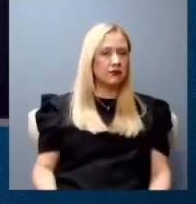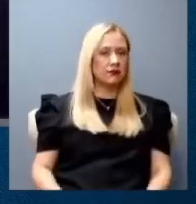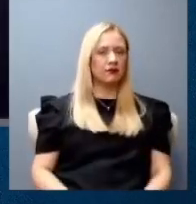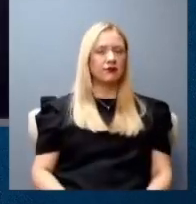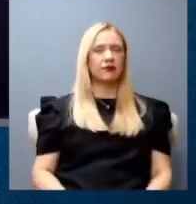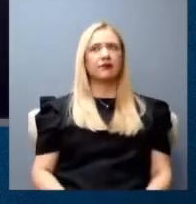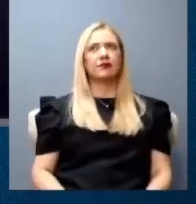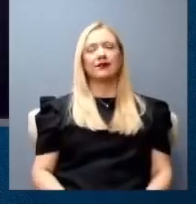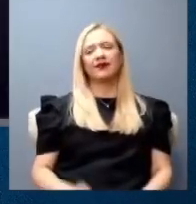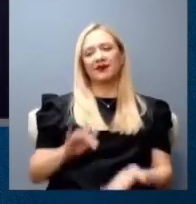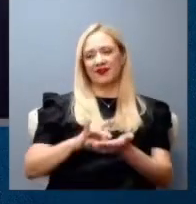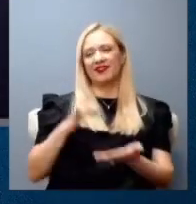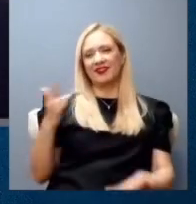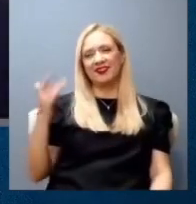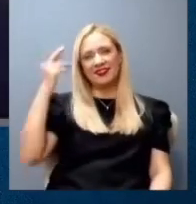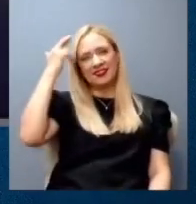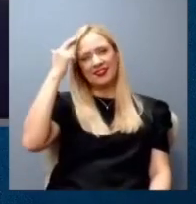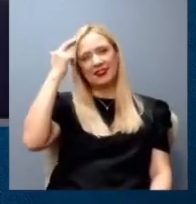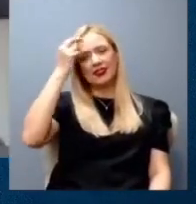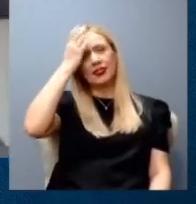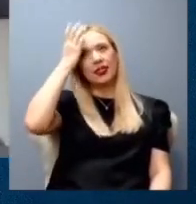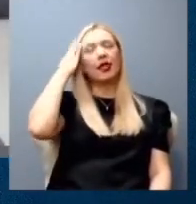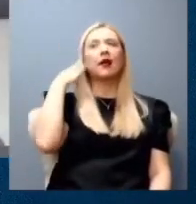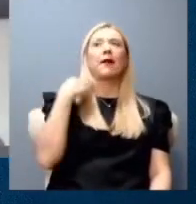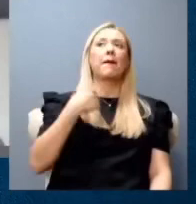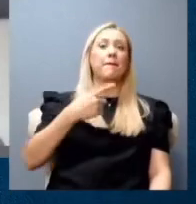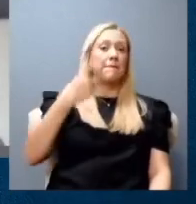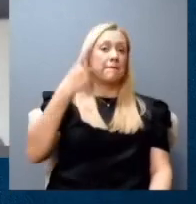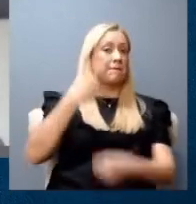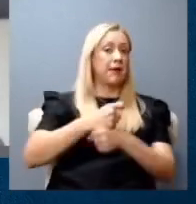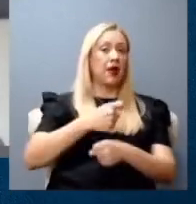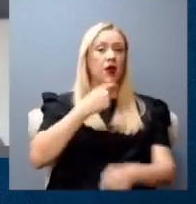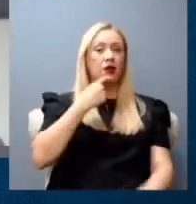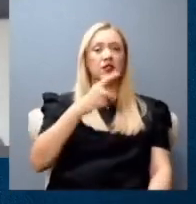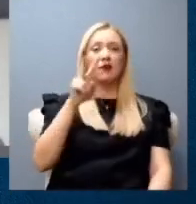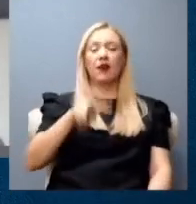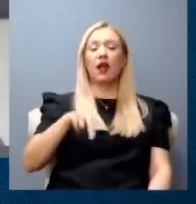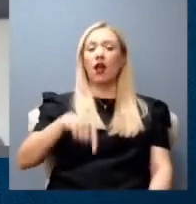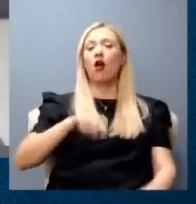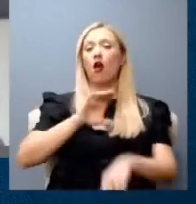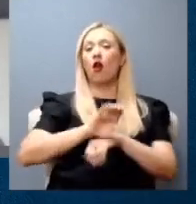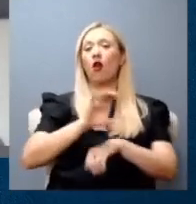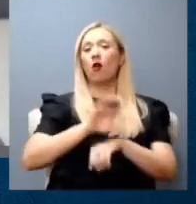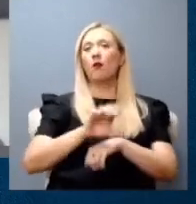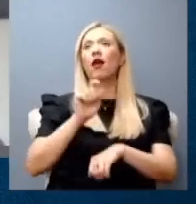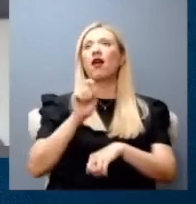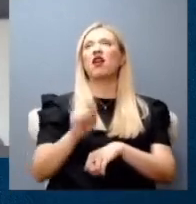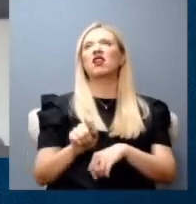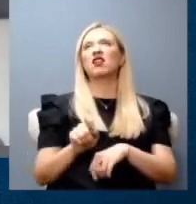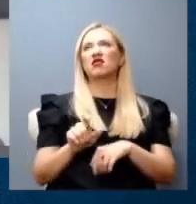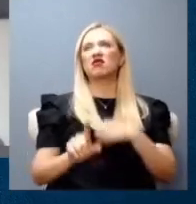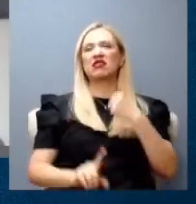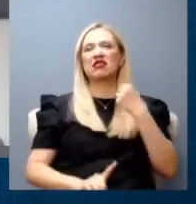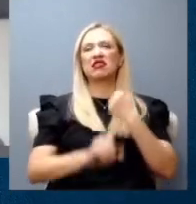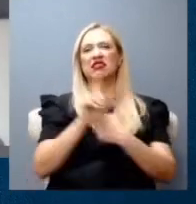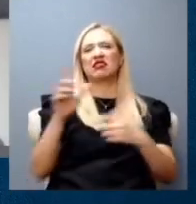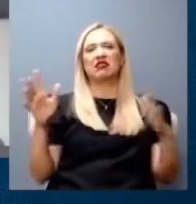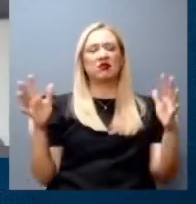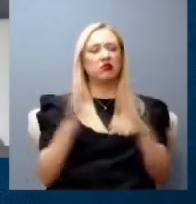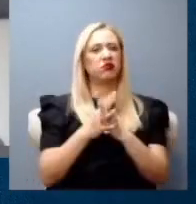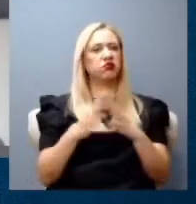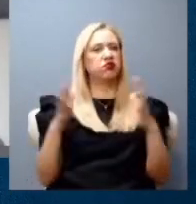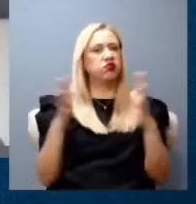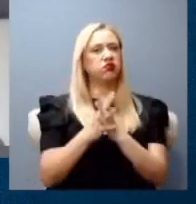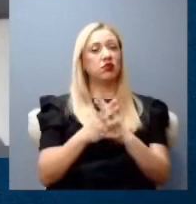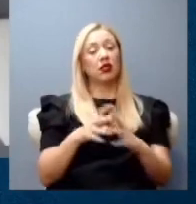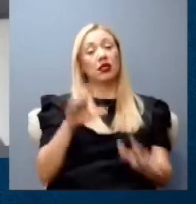Sí, gracias Roberto. Bueno, pues primero decir que en el caso de Colombia estamos hablando de un conflicto armado de